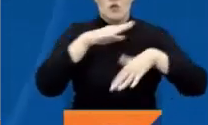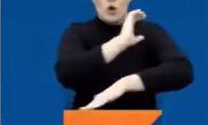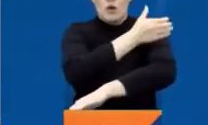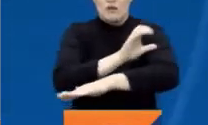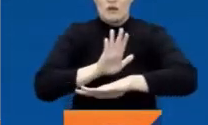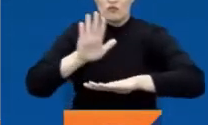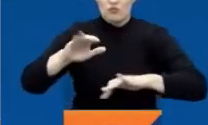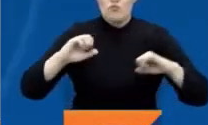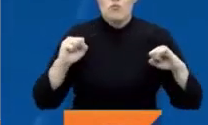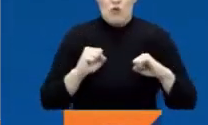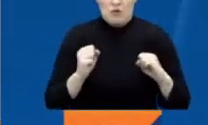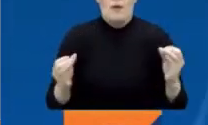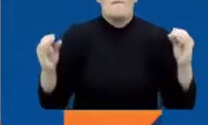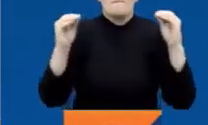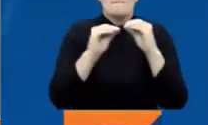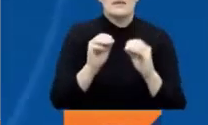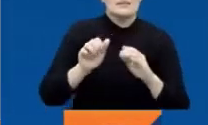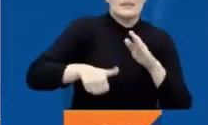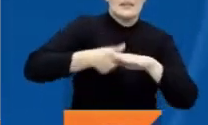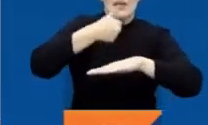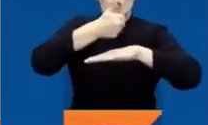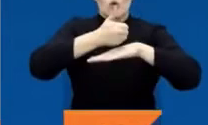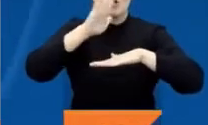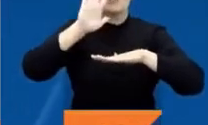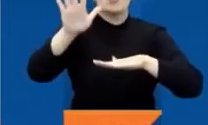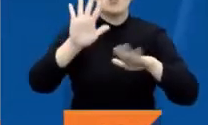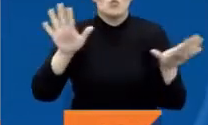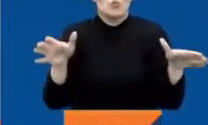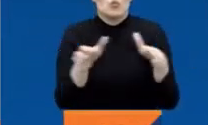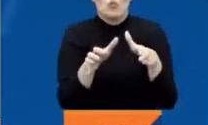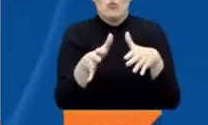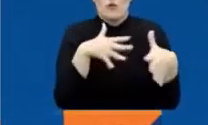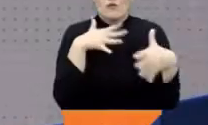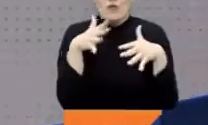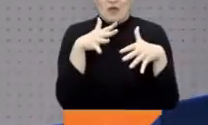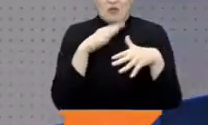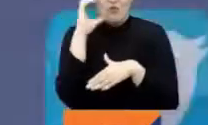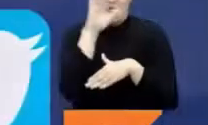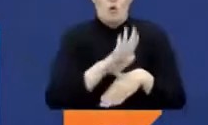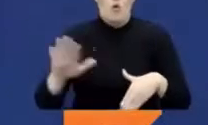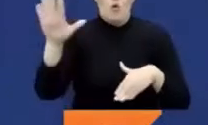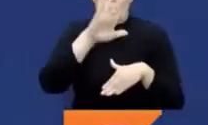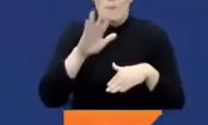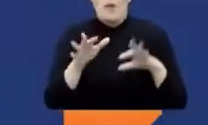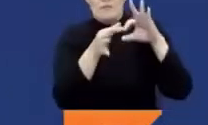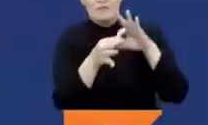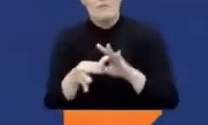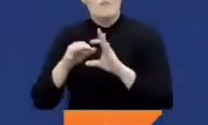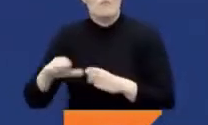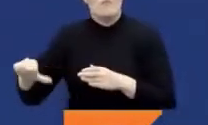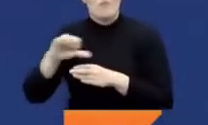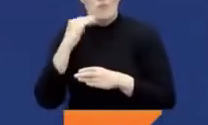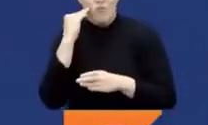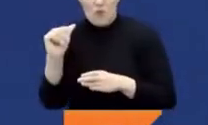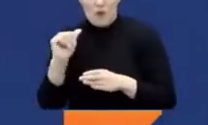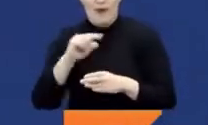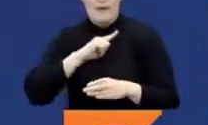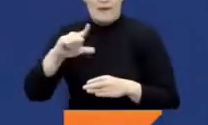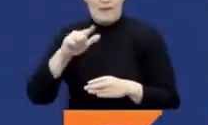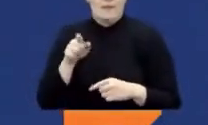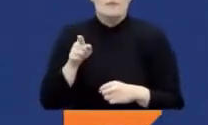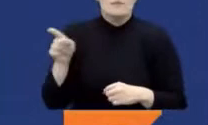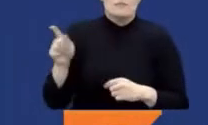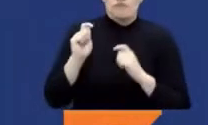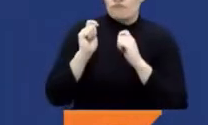de la Corporación Colombiana de Teatro y la creadora del Festival de Mujeres en Escena por la Paz. Gustavo Petro calificó esta